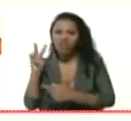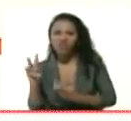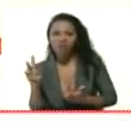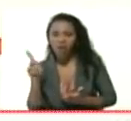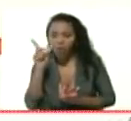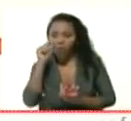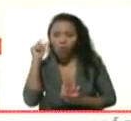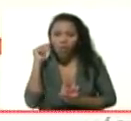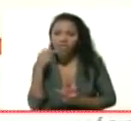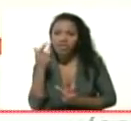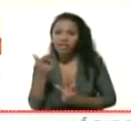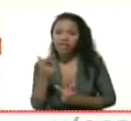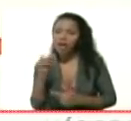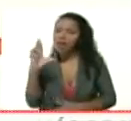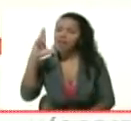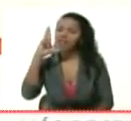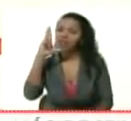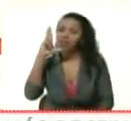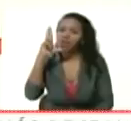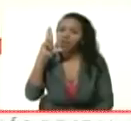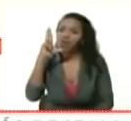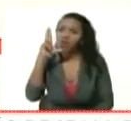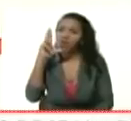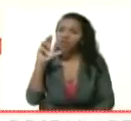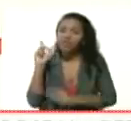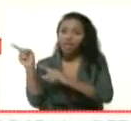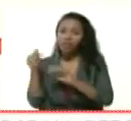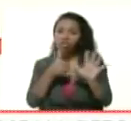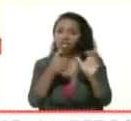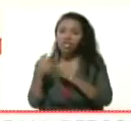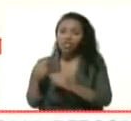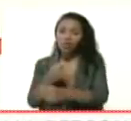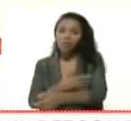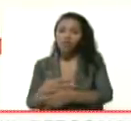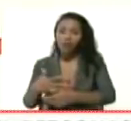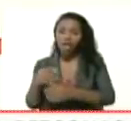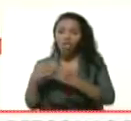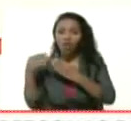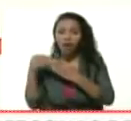¿Qué venezolano se ha tomado un refresco de esos 600 millones de dólares?